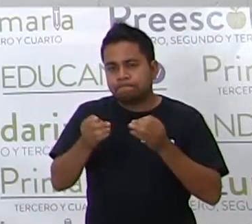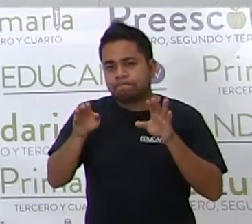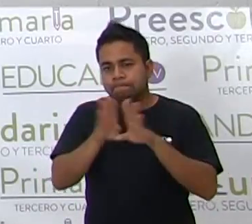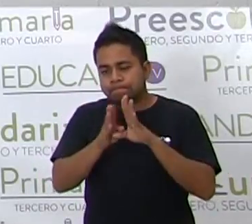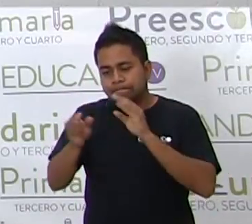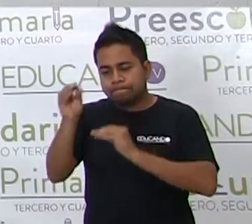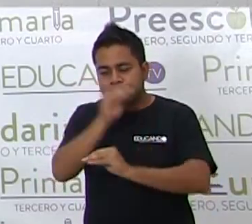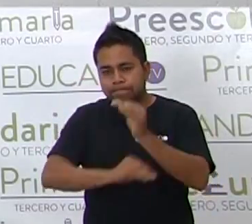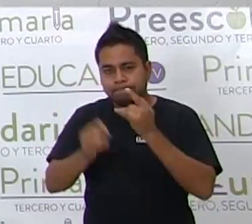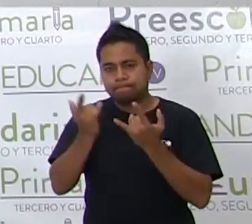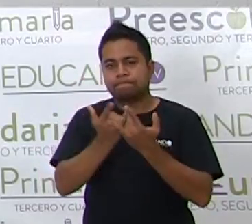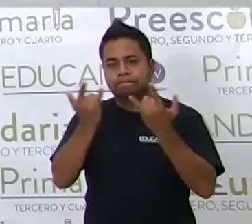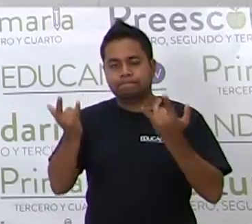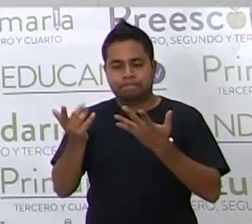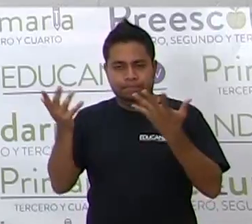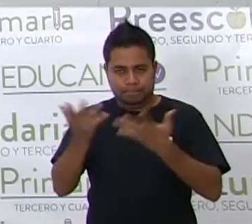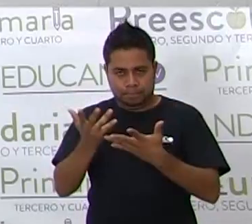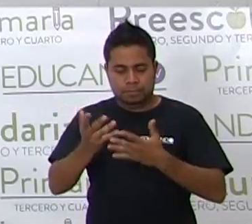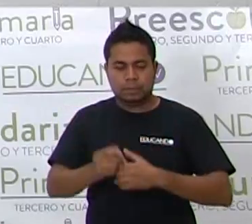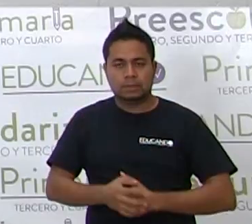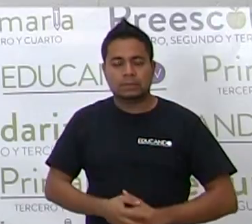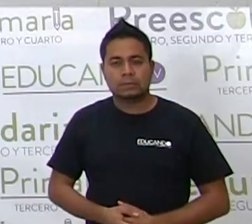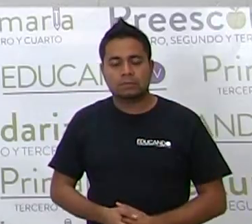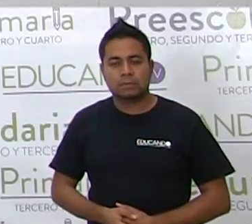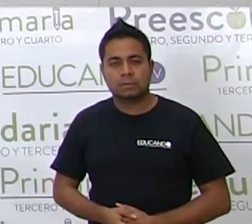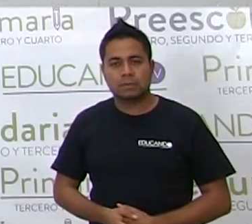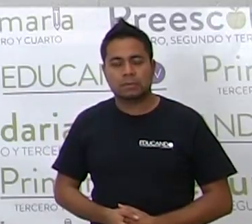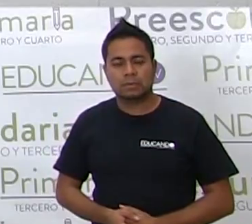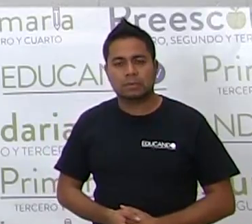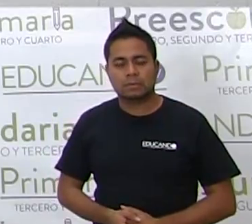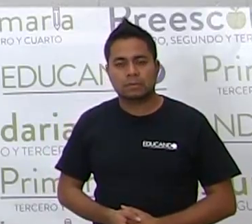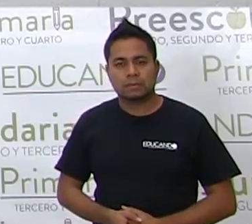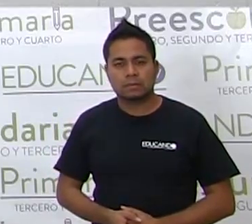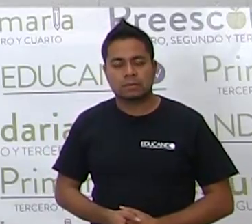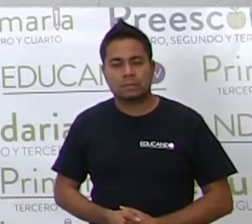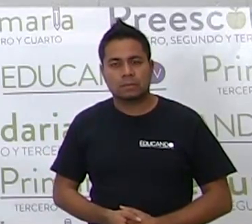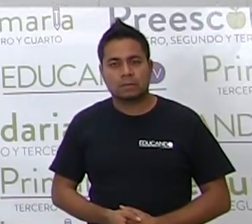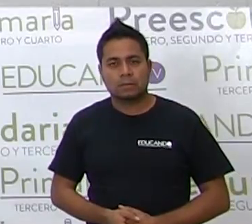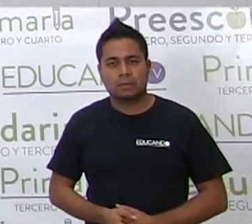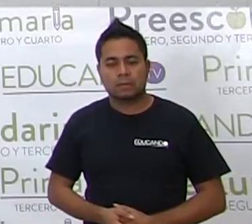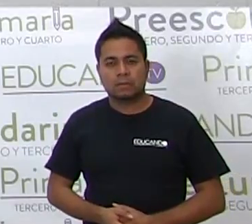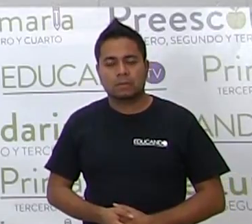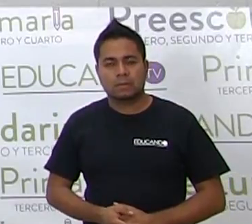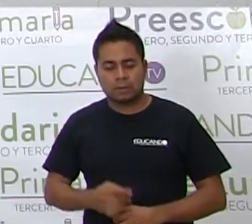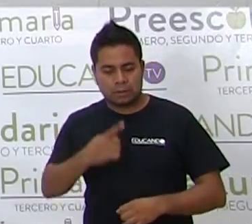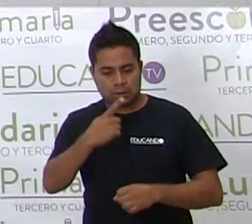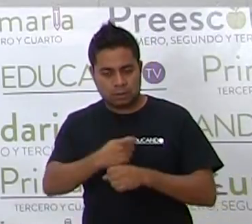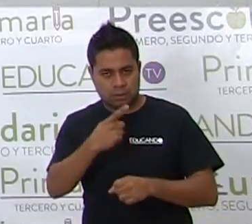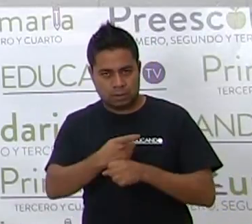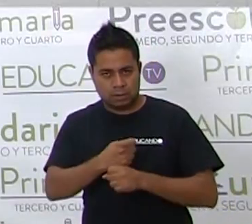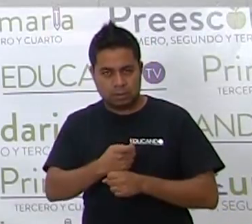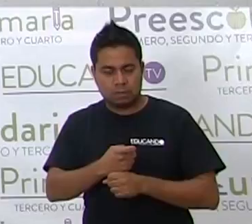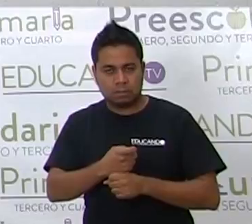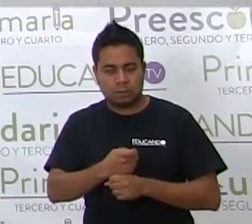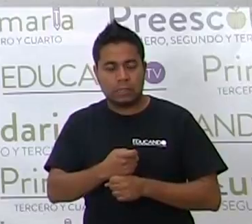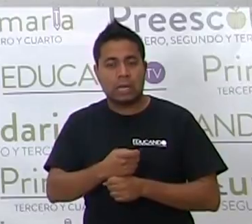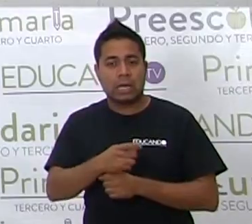producen las leyendas. Primero, vamos a tener leyendas de corte